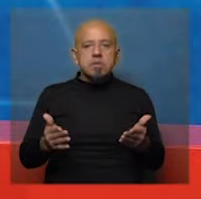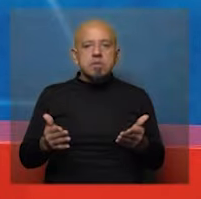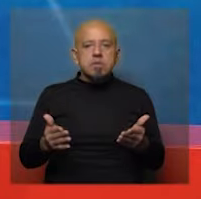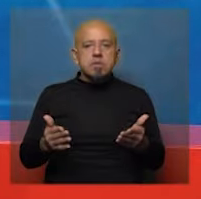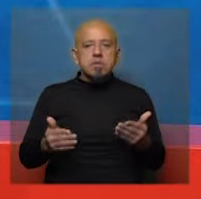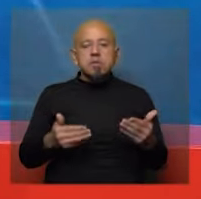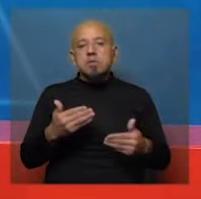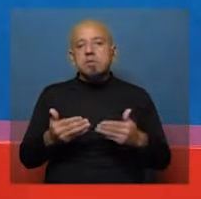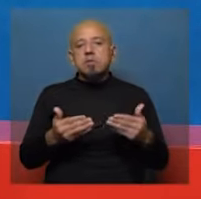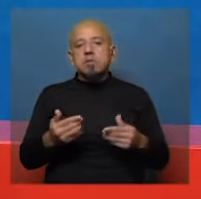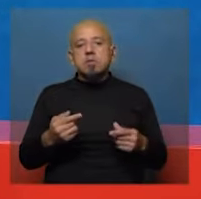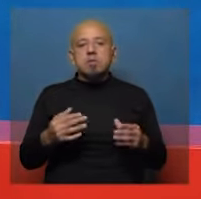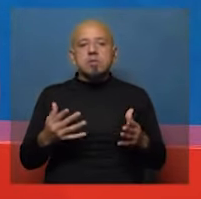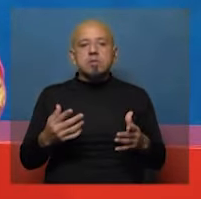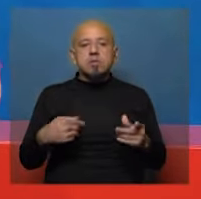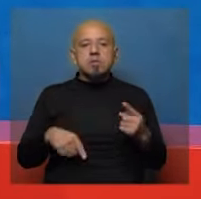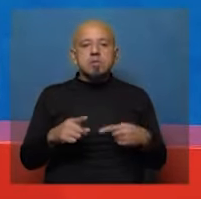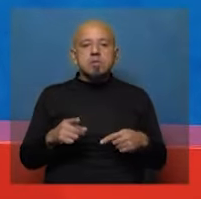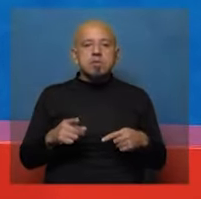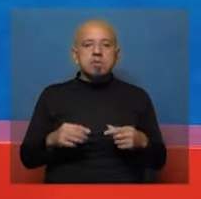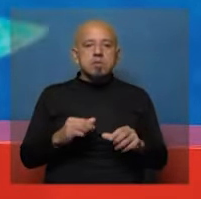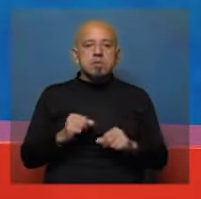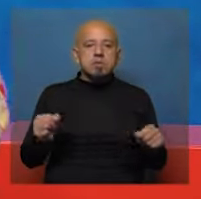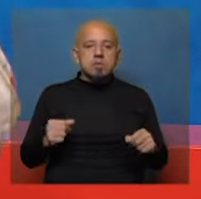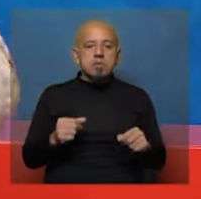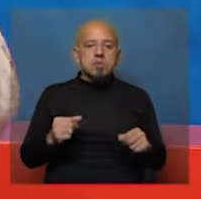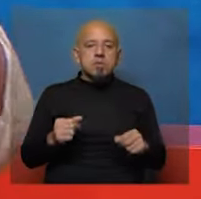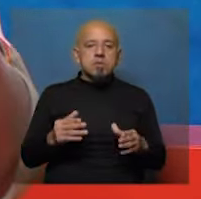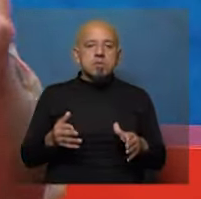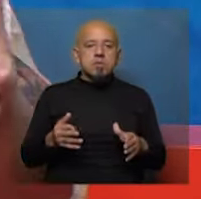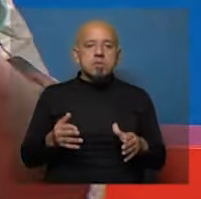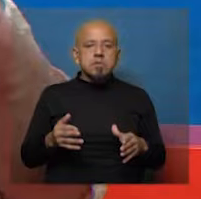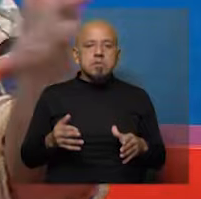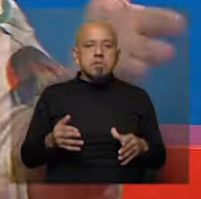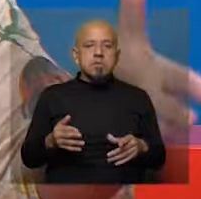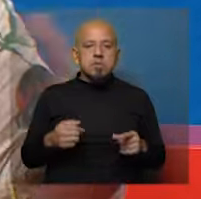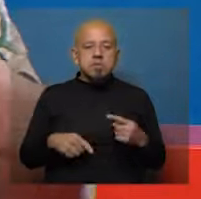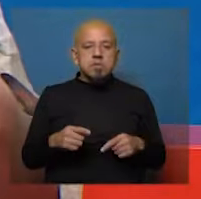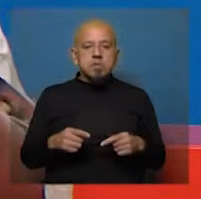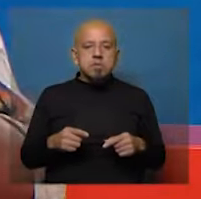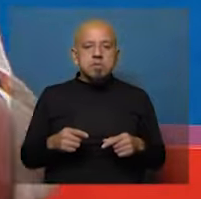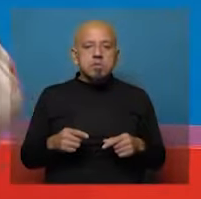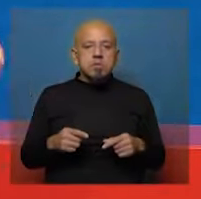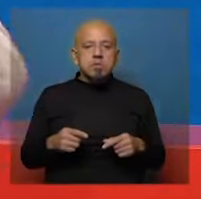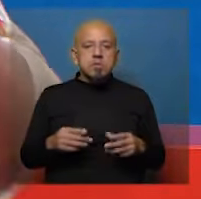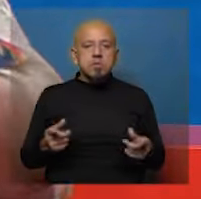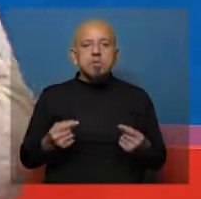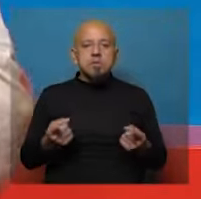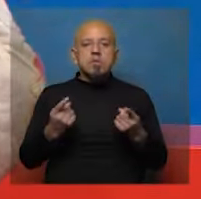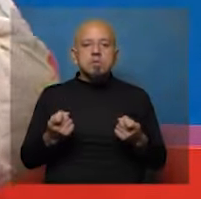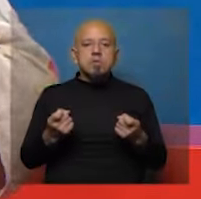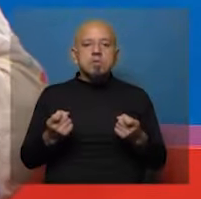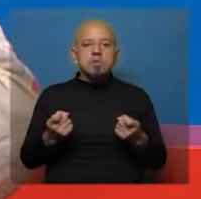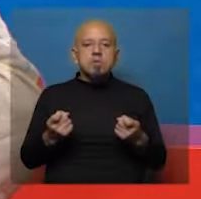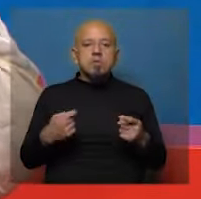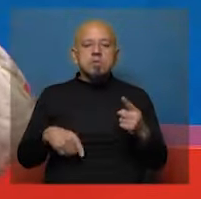de de acciones que la logren sacar que le logren brindar sostén laboral si necesita que logren